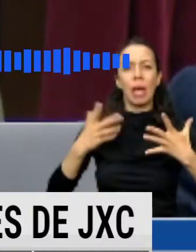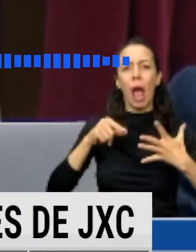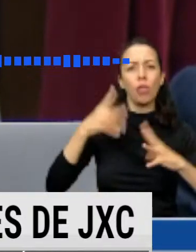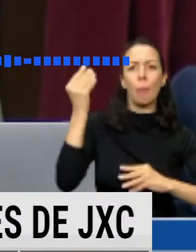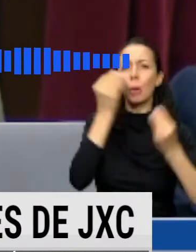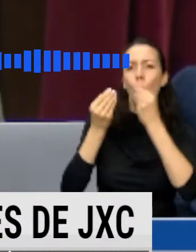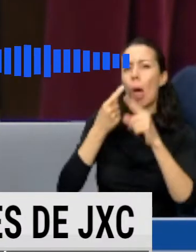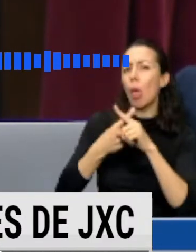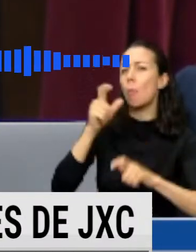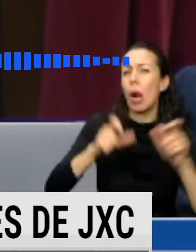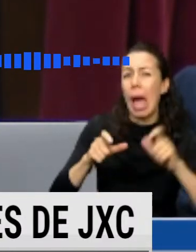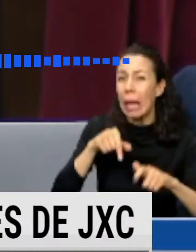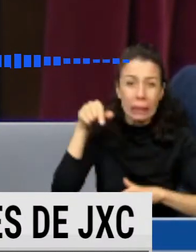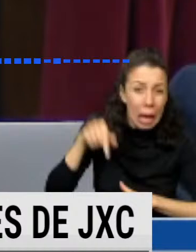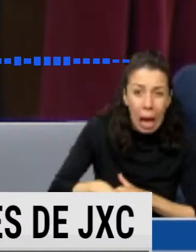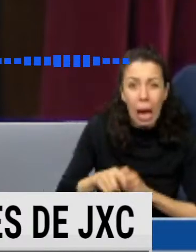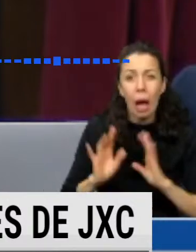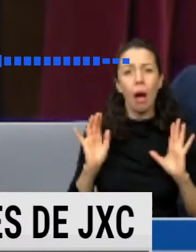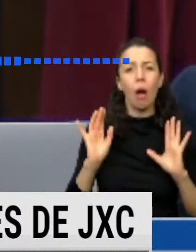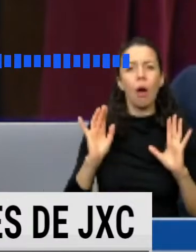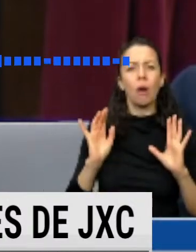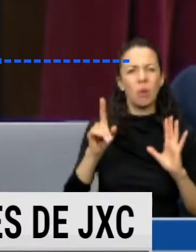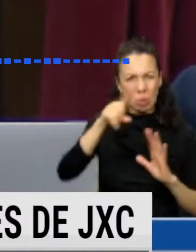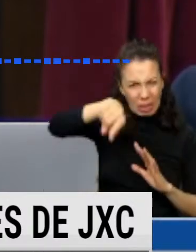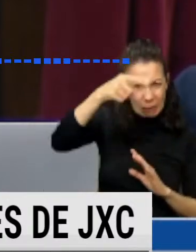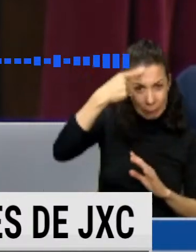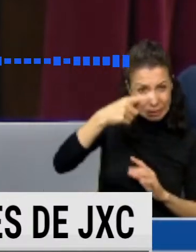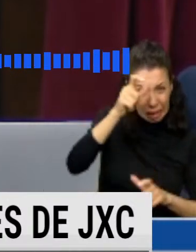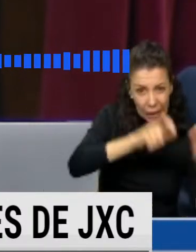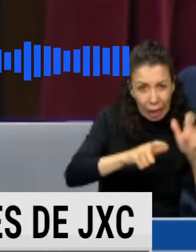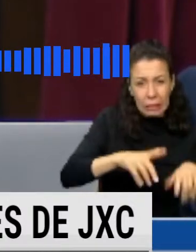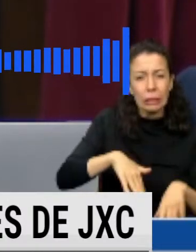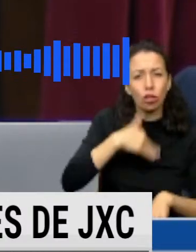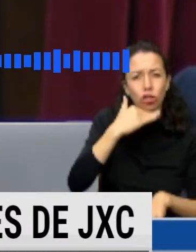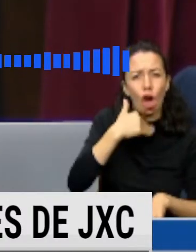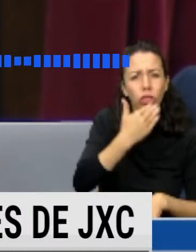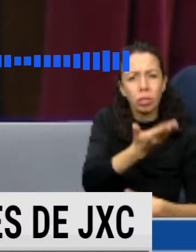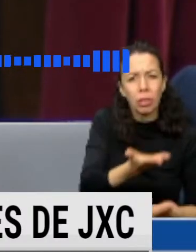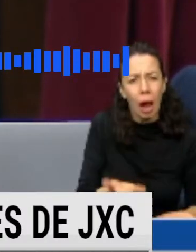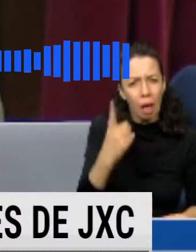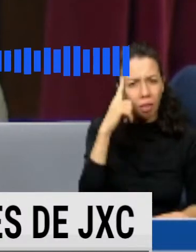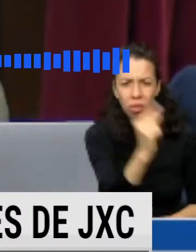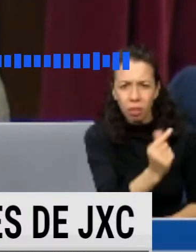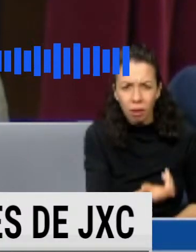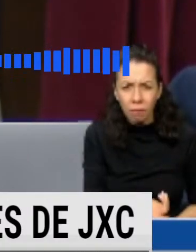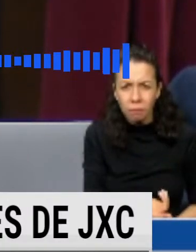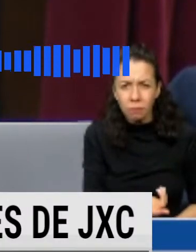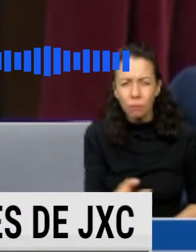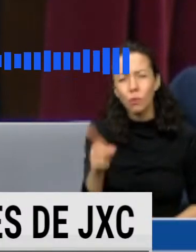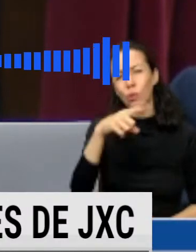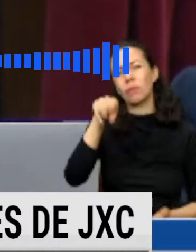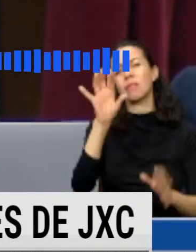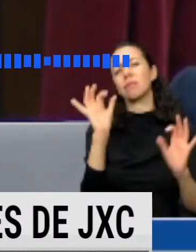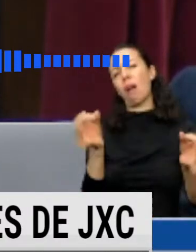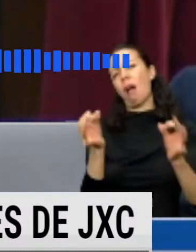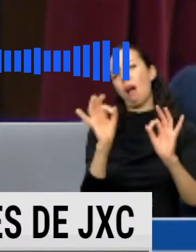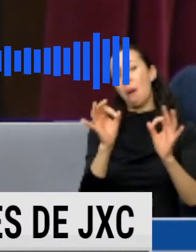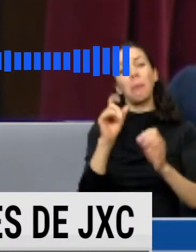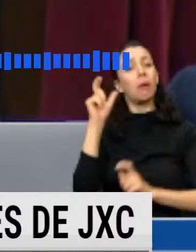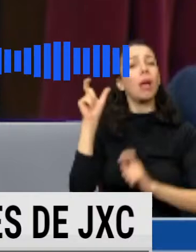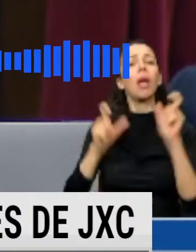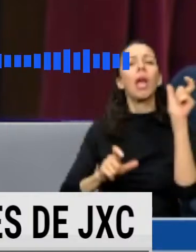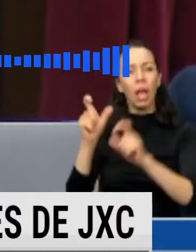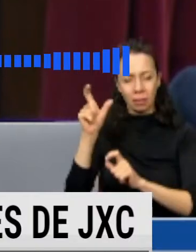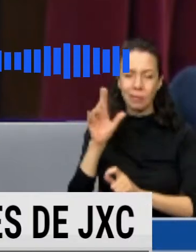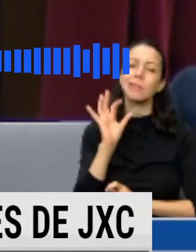es responsabilidad exclusiva de cada uno de los que van con mi ley. Dentro de del temario, que seguramente es amplio y que los volverá